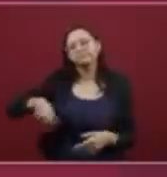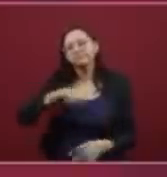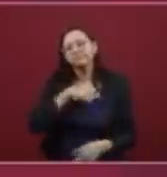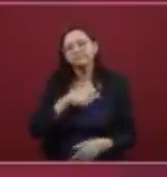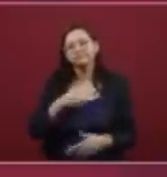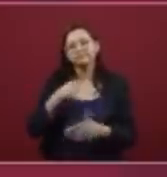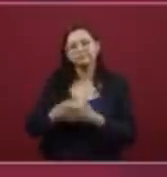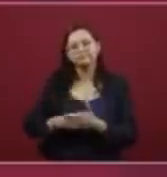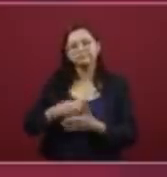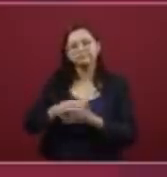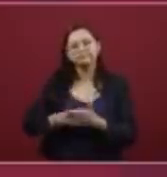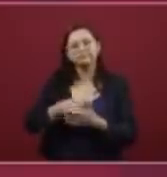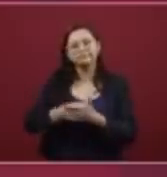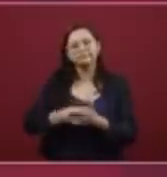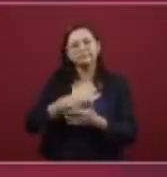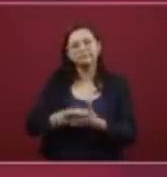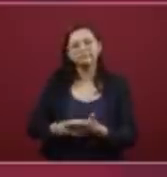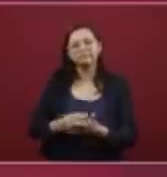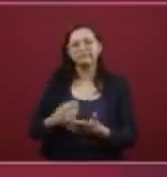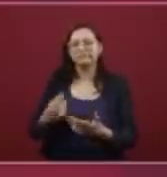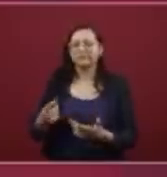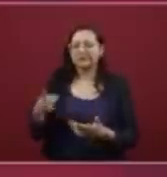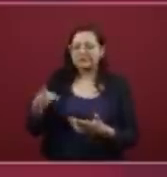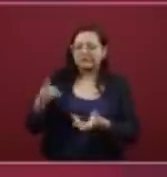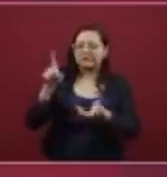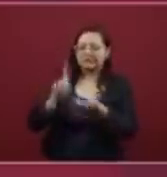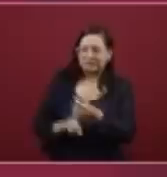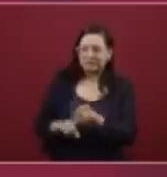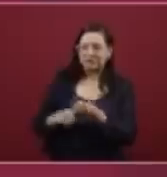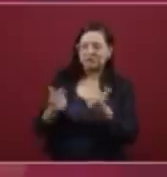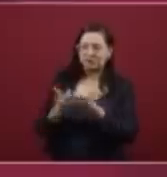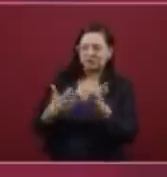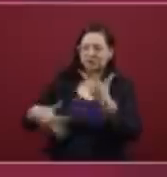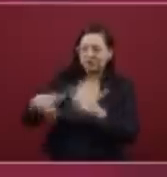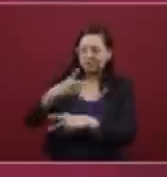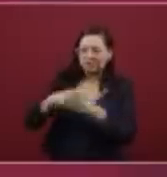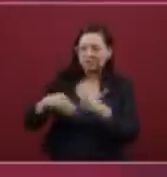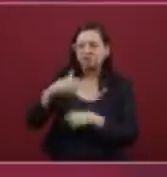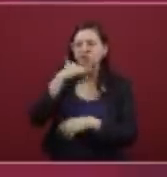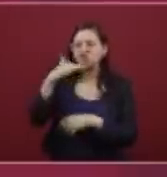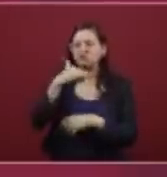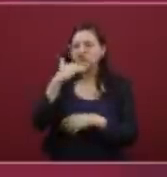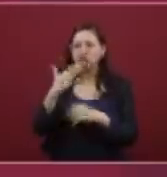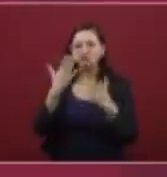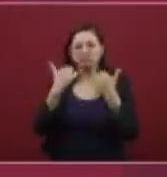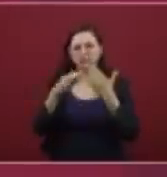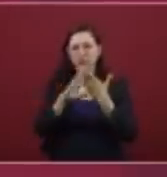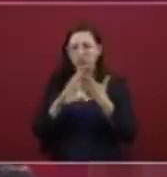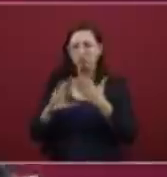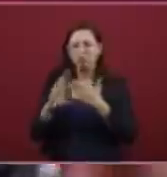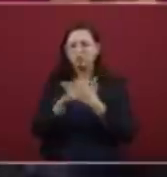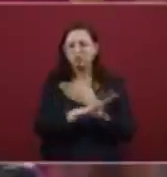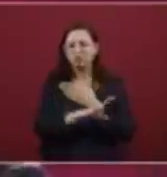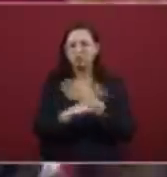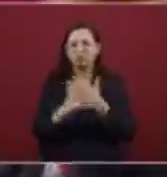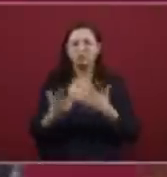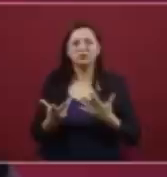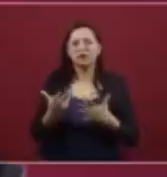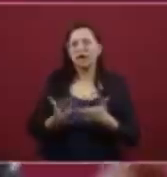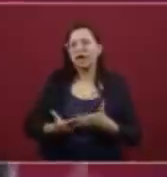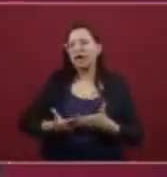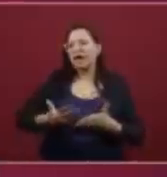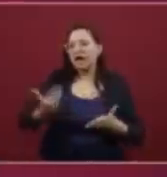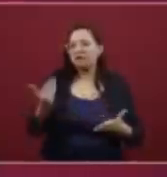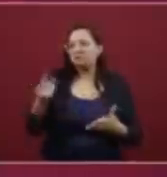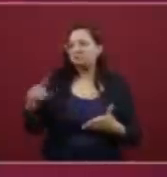sí influye en el crecimiento económico el que no haya corrupción, porque era una variable que no tomaban en